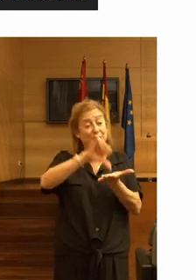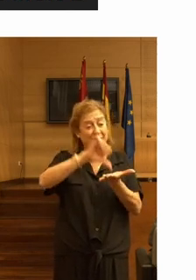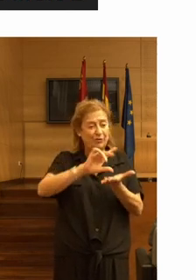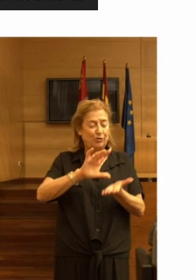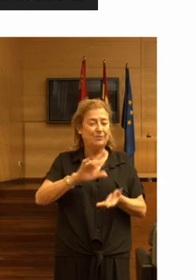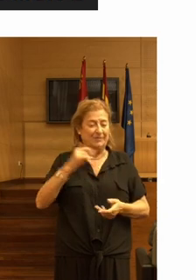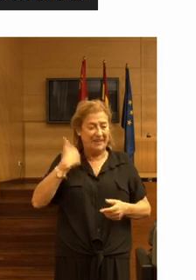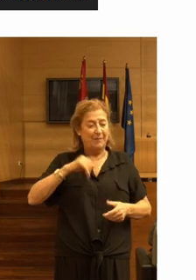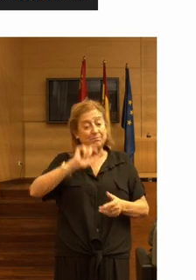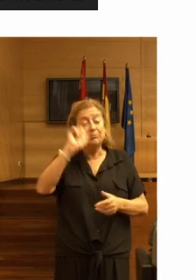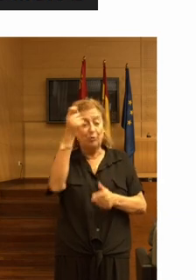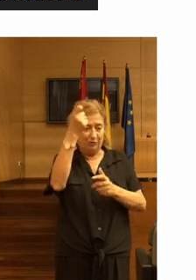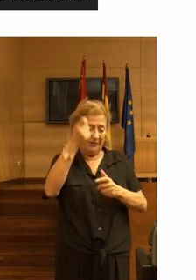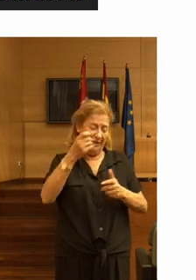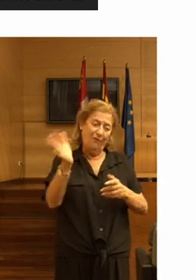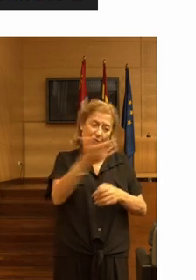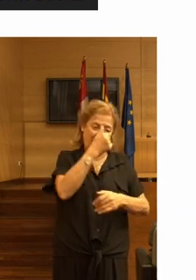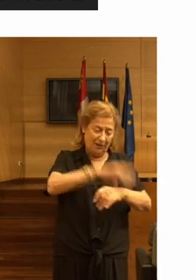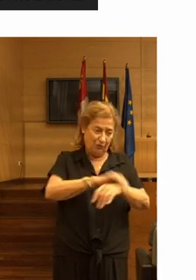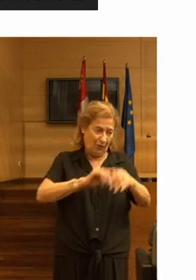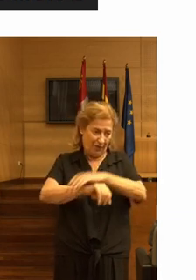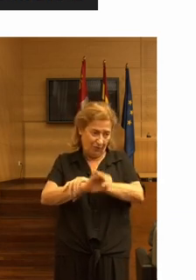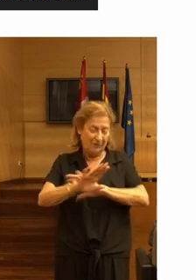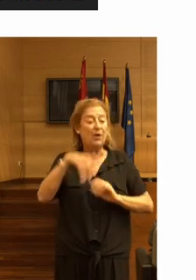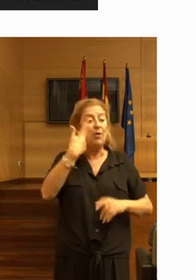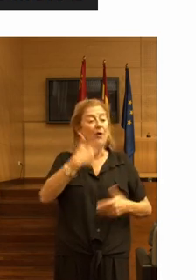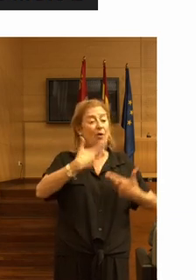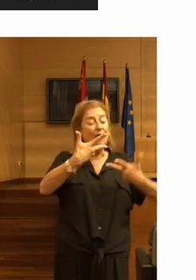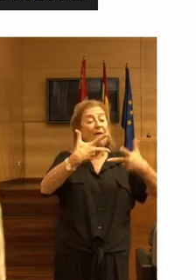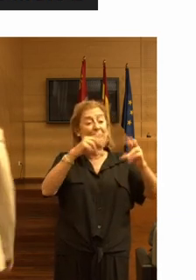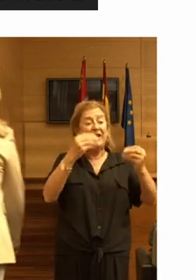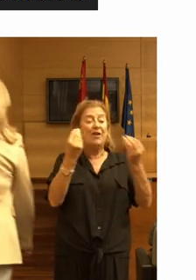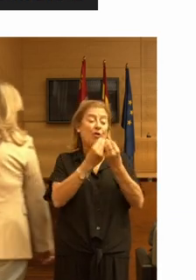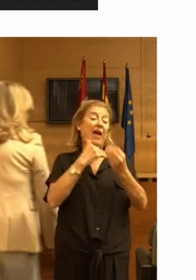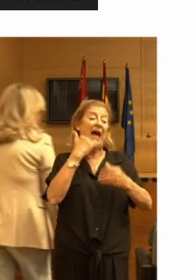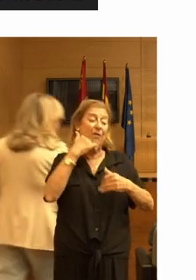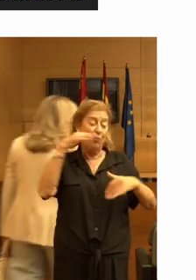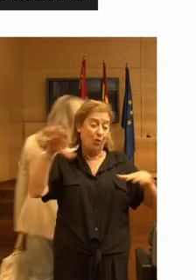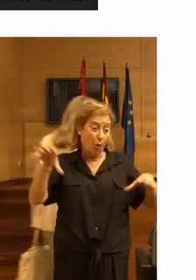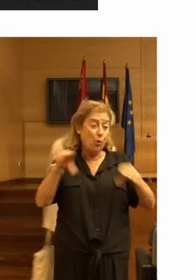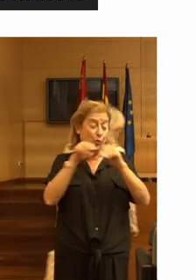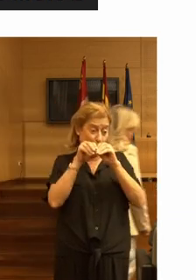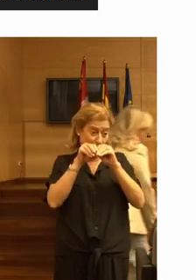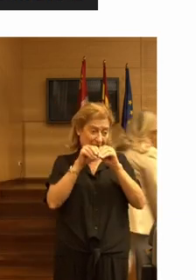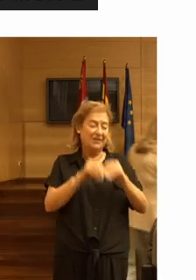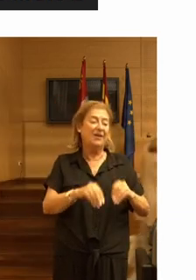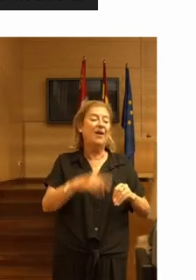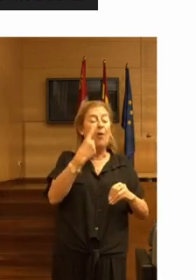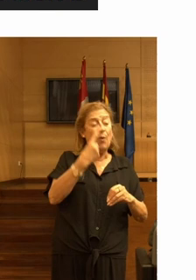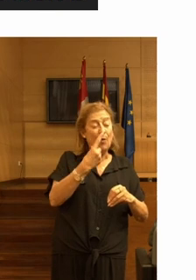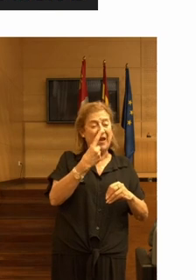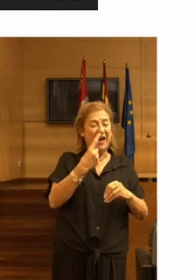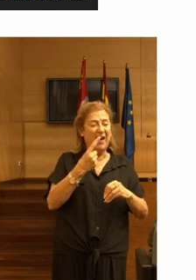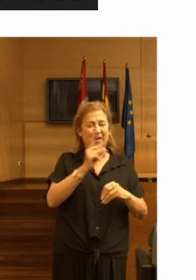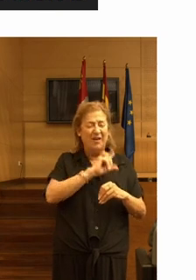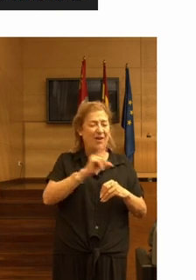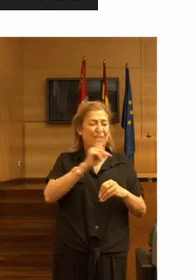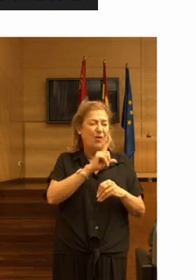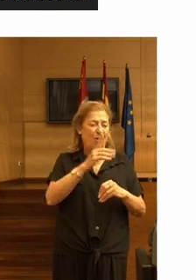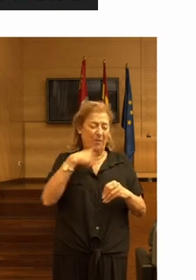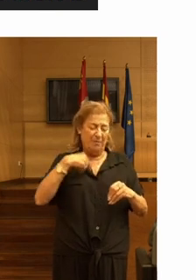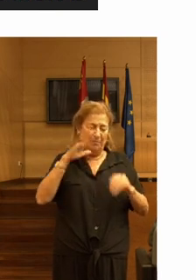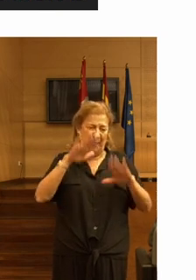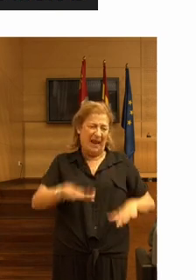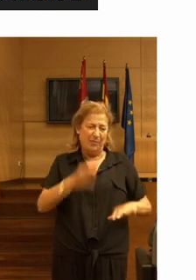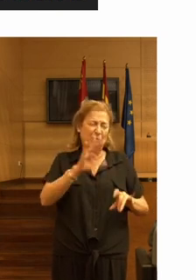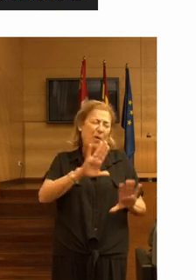la retirada de esas sujeciones, ¿no? Luego terminaremos con algunas conclusiones. Una gráfica en la que no me detendré demasiado, pero